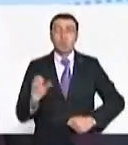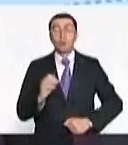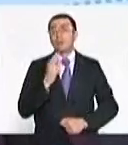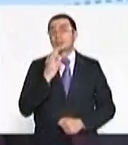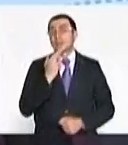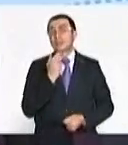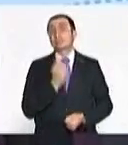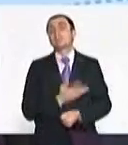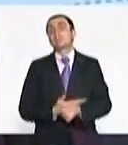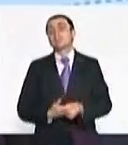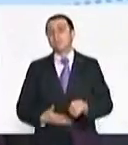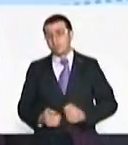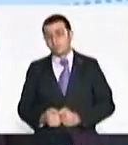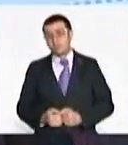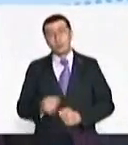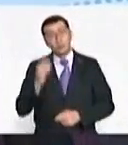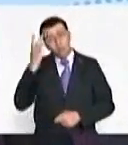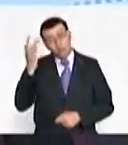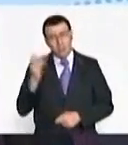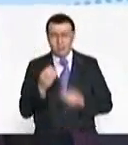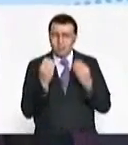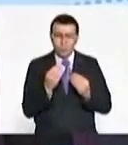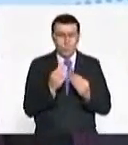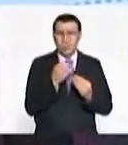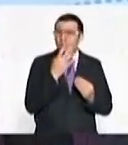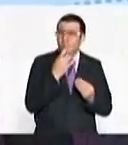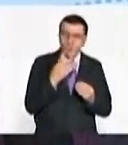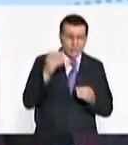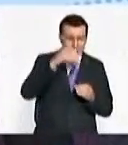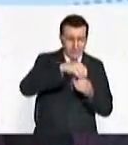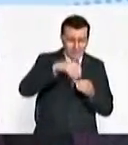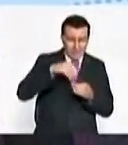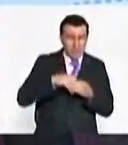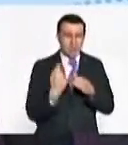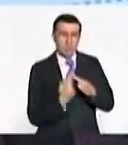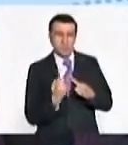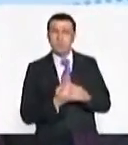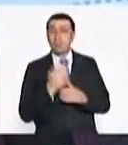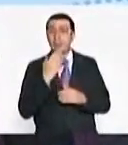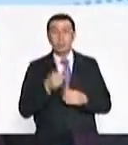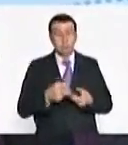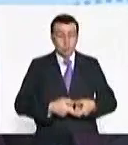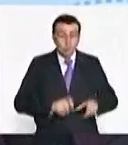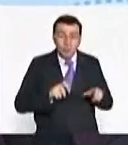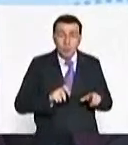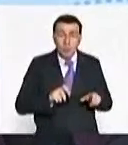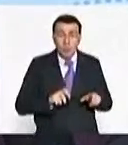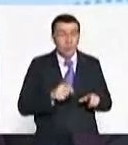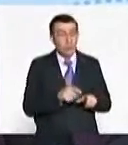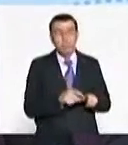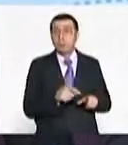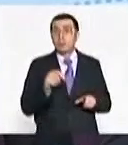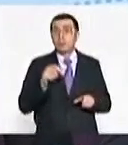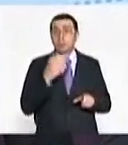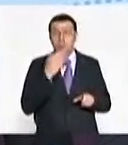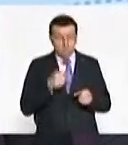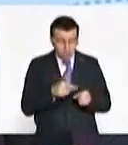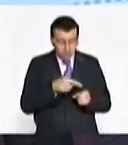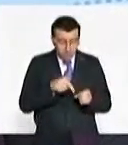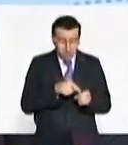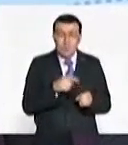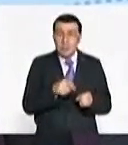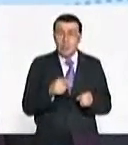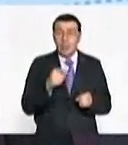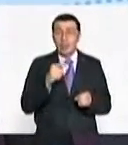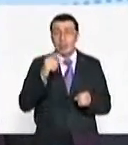patologías metabólicas gracias a esas mezclas inapropiadas, sobre todo si sabemos que, por ejemplo, el huevo, la parte inadecuada del huevo es la yema. Entonces hay pacientes